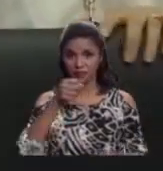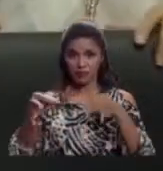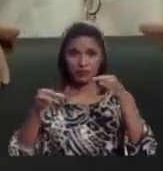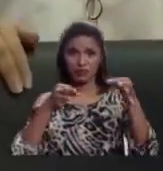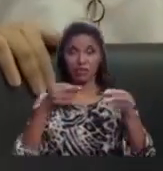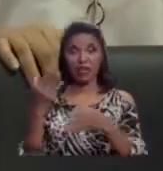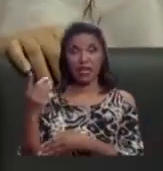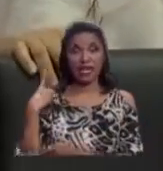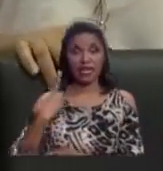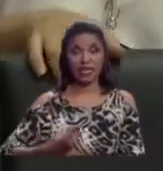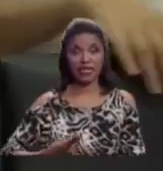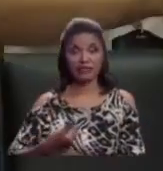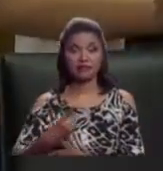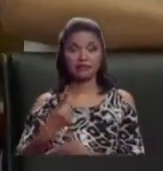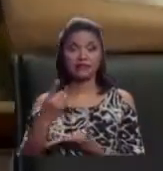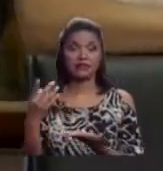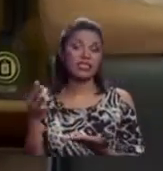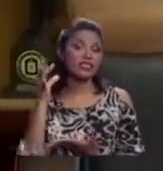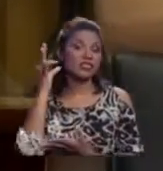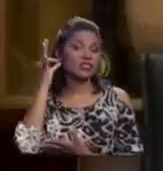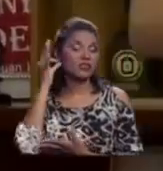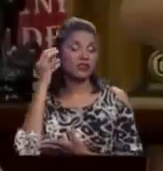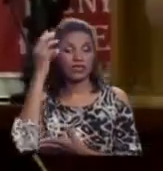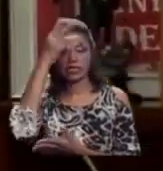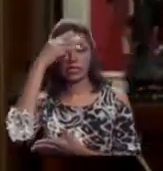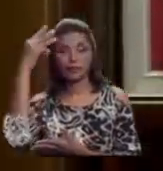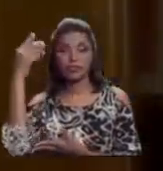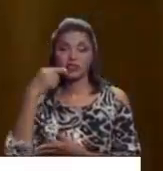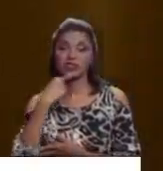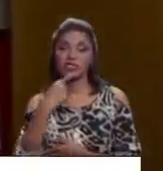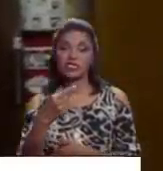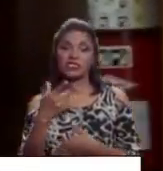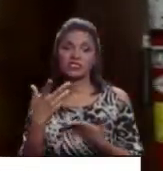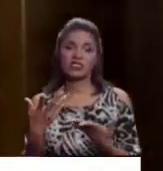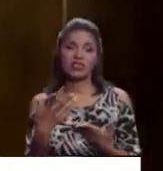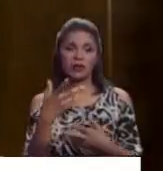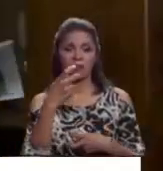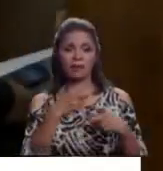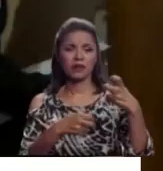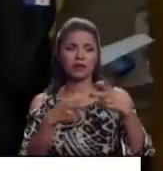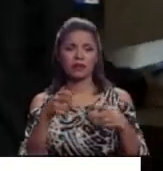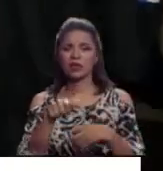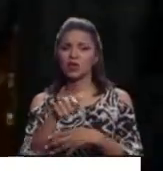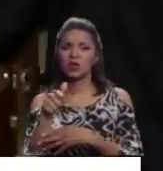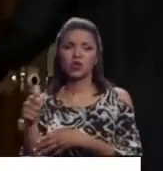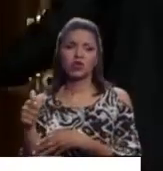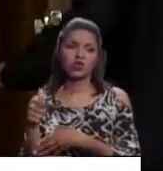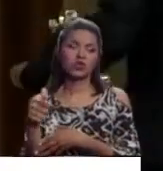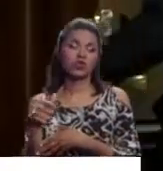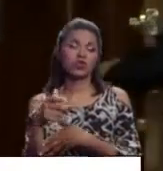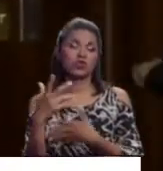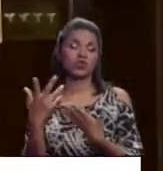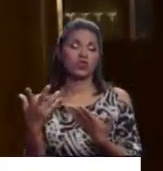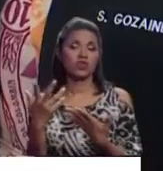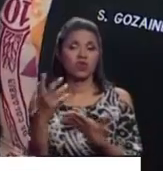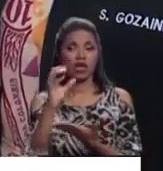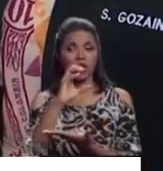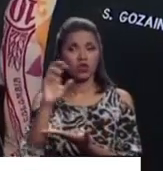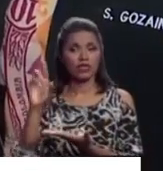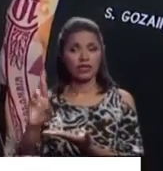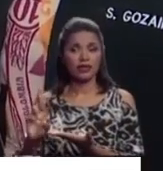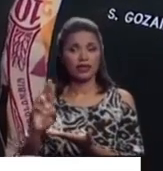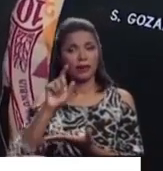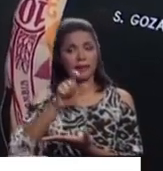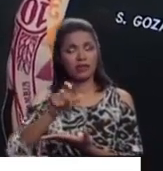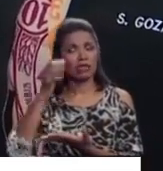Servicio Nacional de Migración, Samira Gozaine, quien ha dado respuesta a esta queja que tienen empresarios costarricenses en la frontera con Panamá